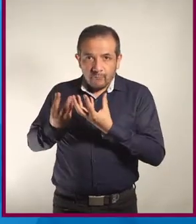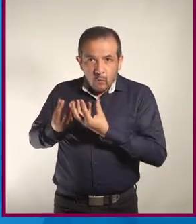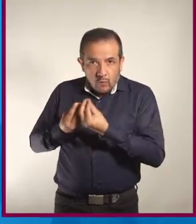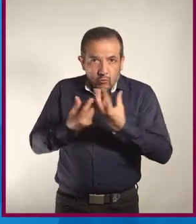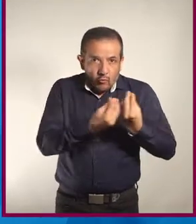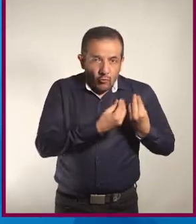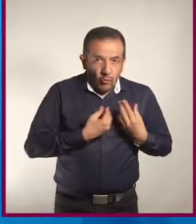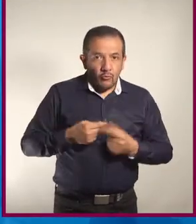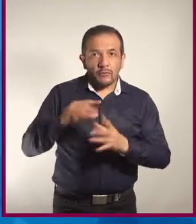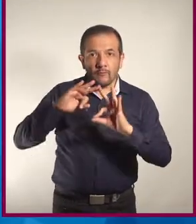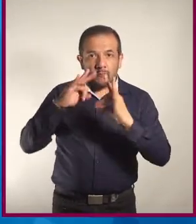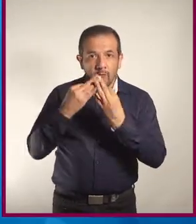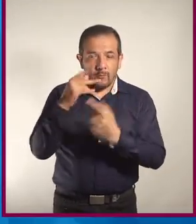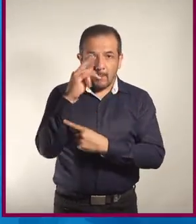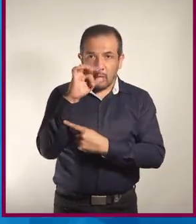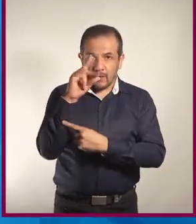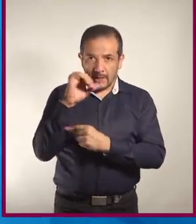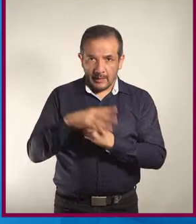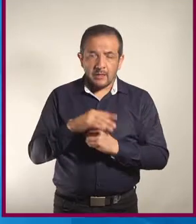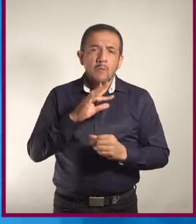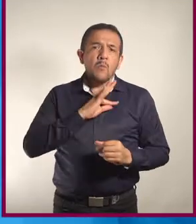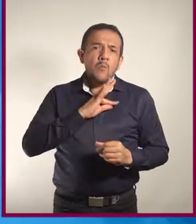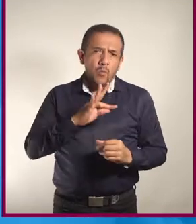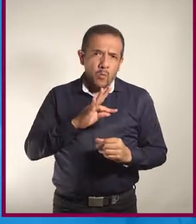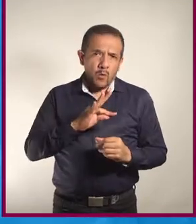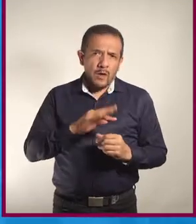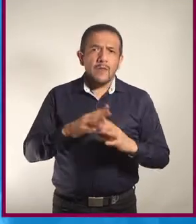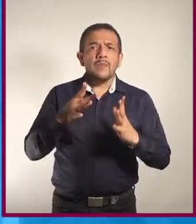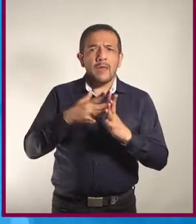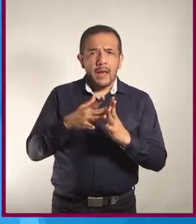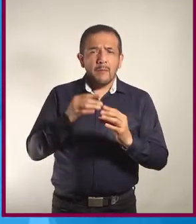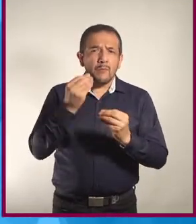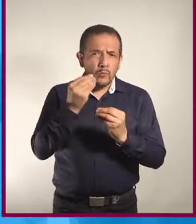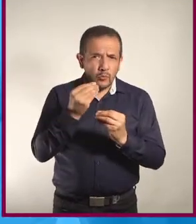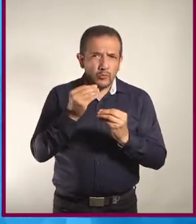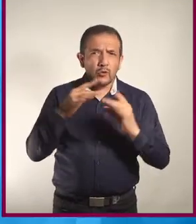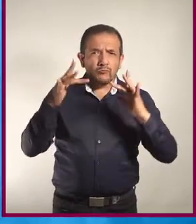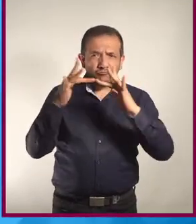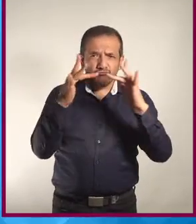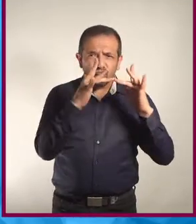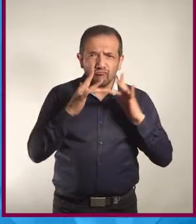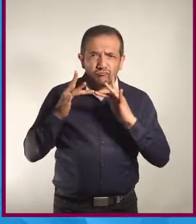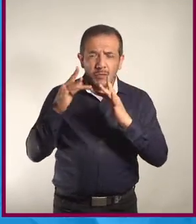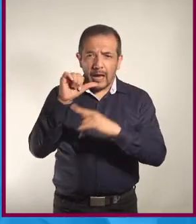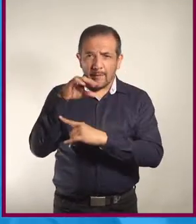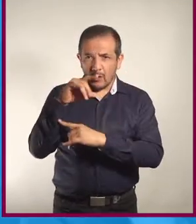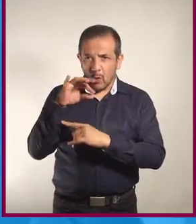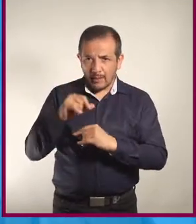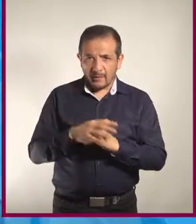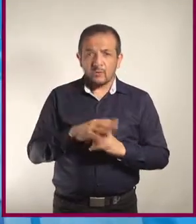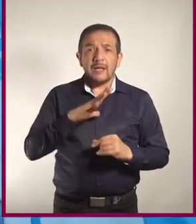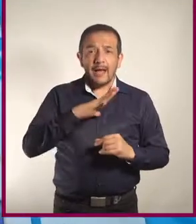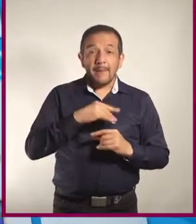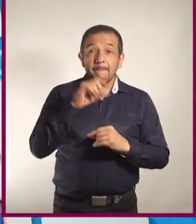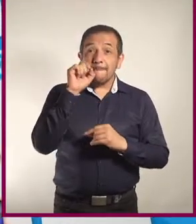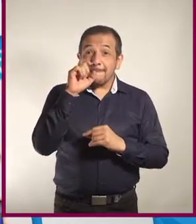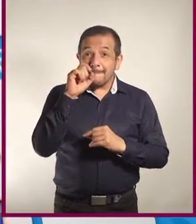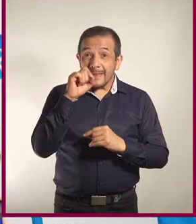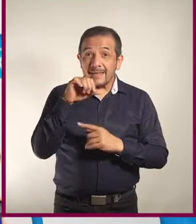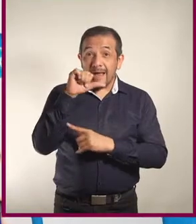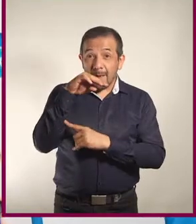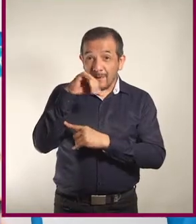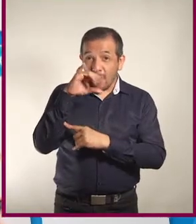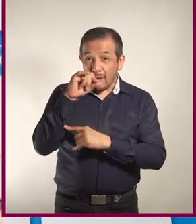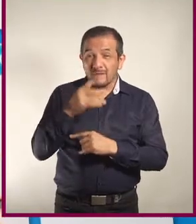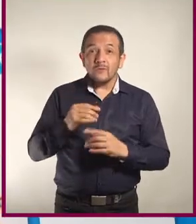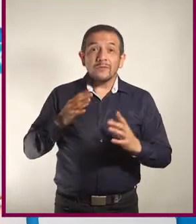proteínas. Una proteína puede estar formada por una o por varias cadenas de aminoácidos y hay 20 aminoácidos comunes